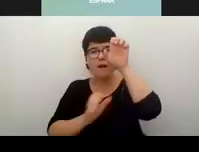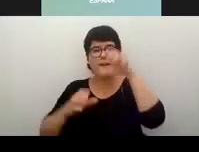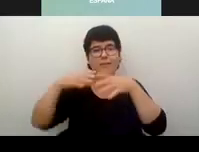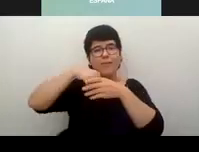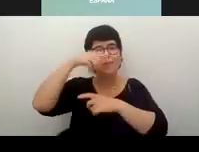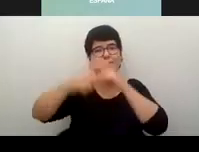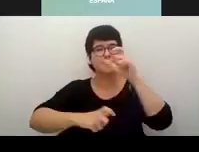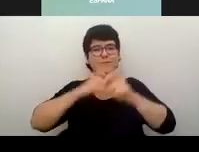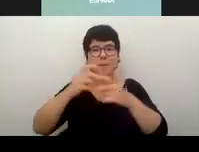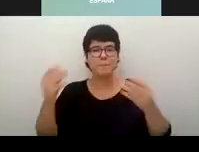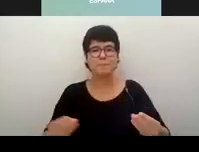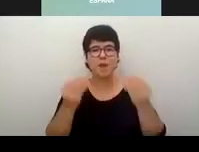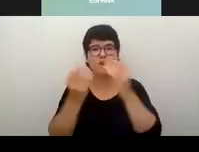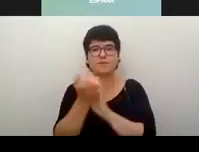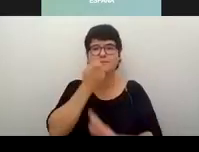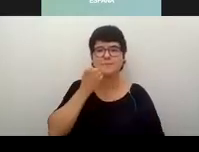clicamos sobre él,